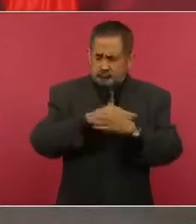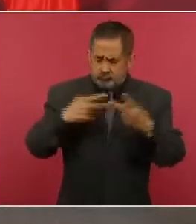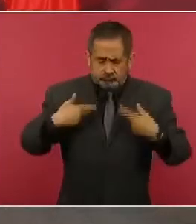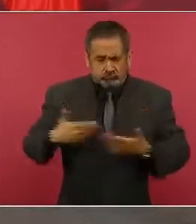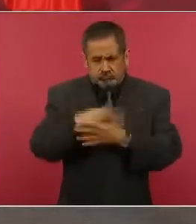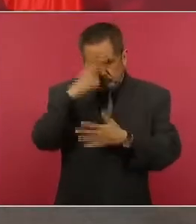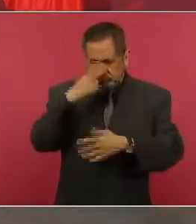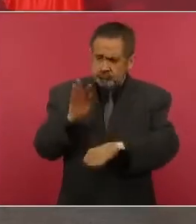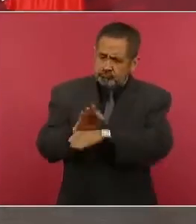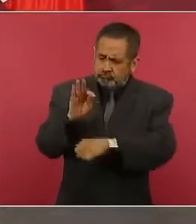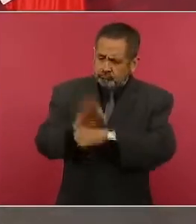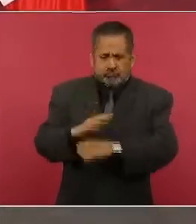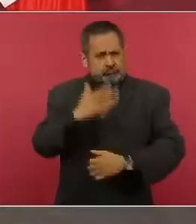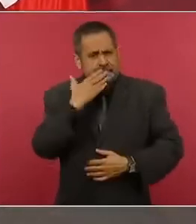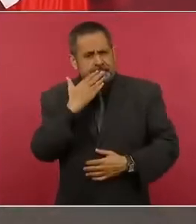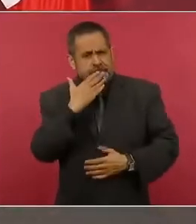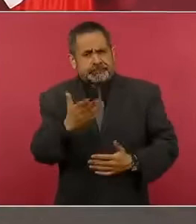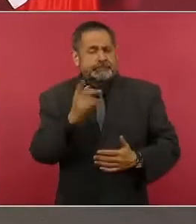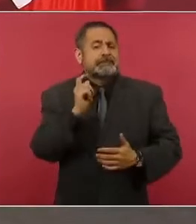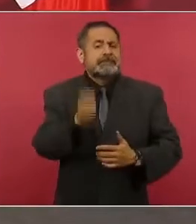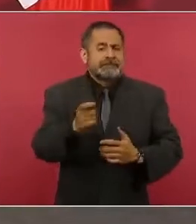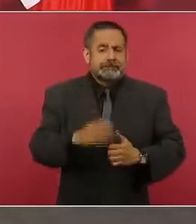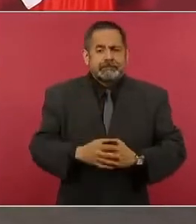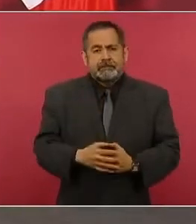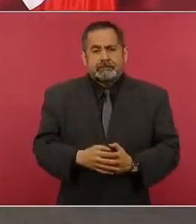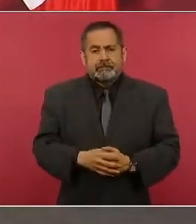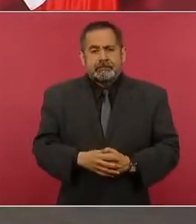porque al final,